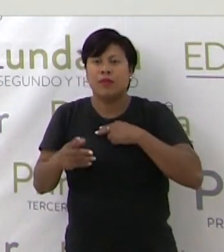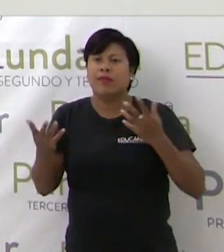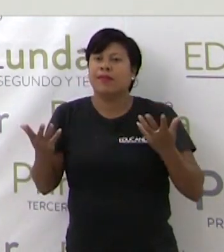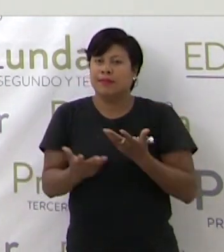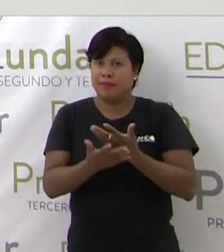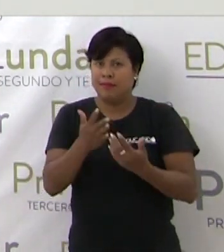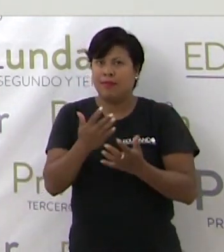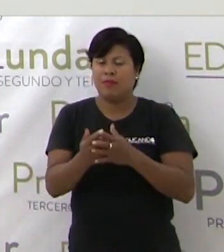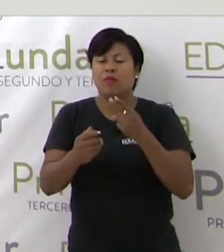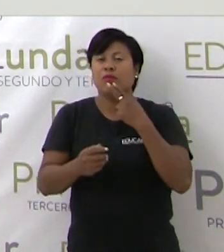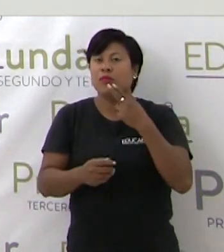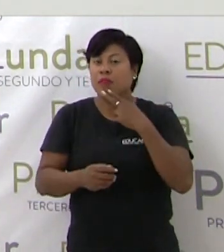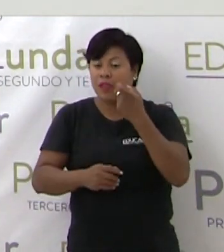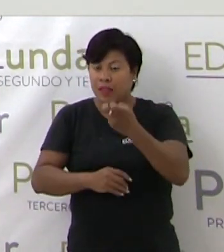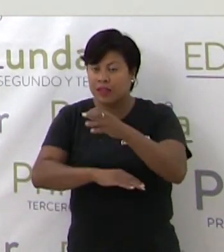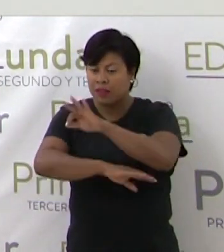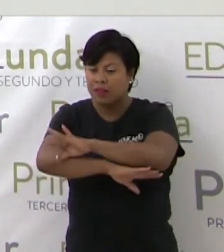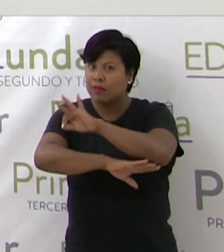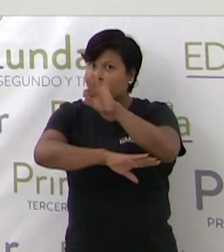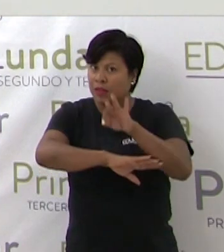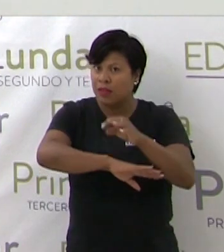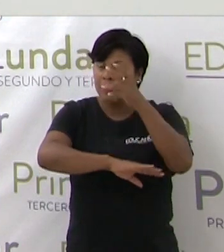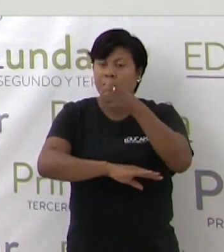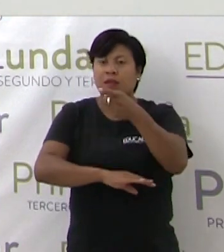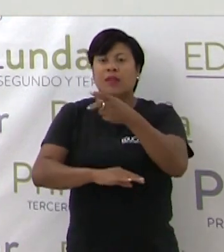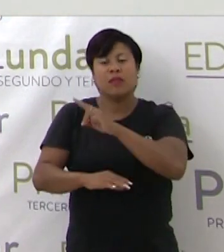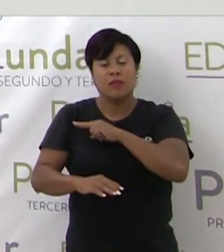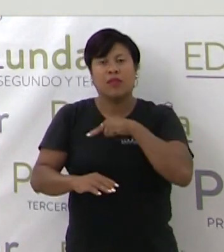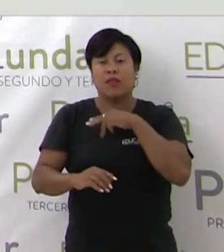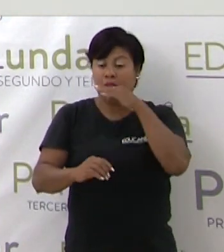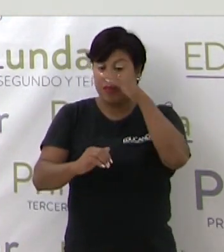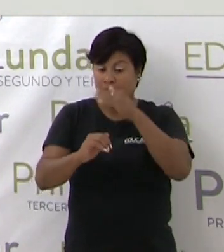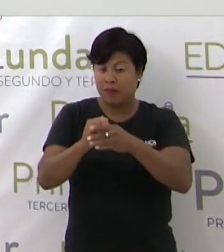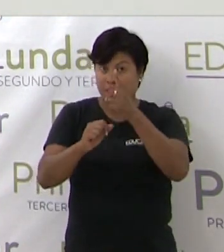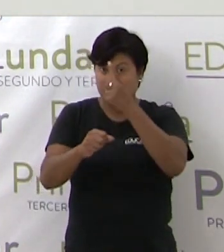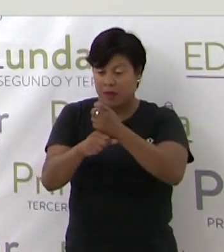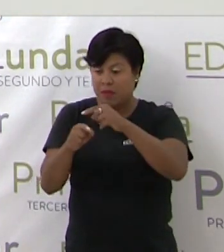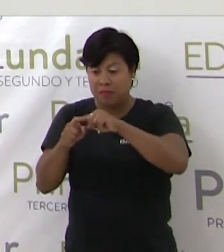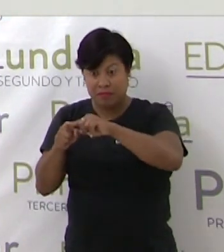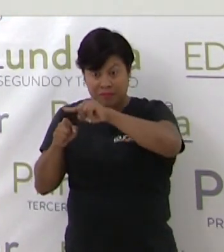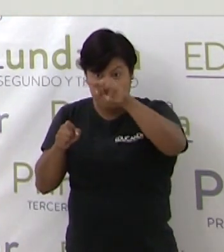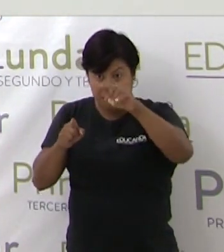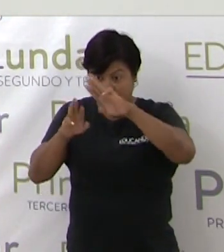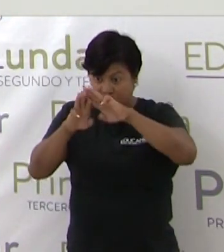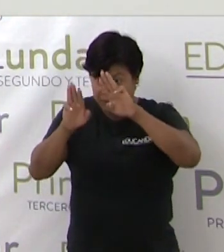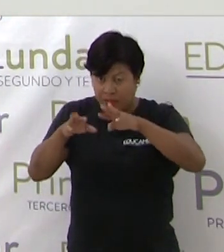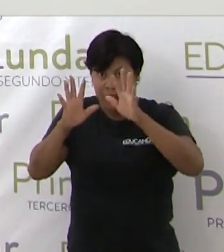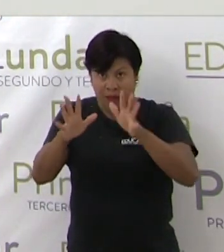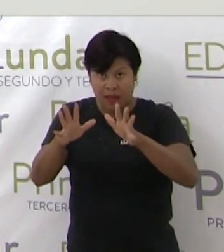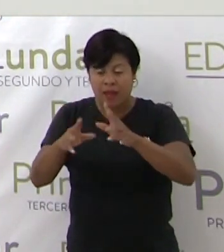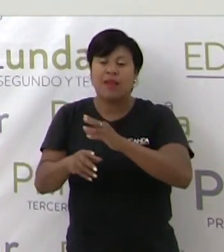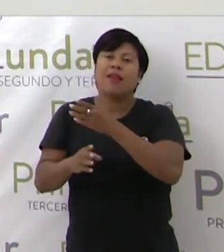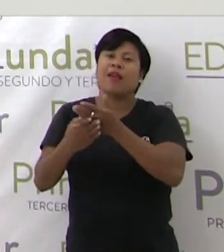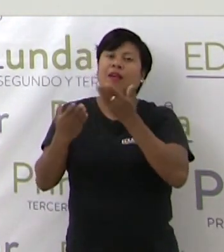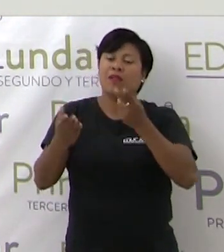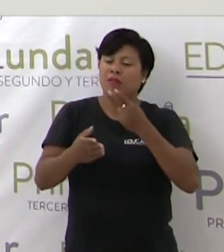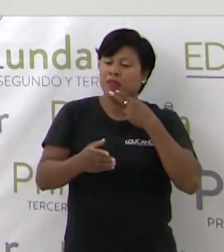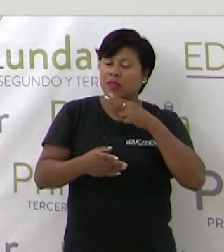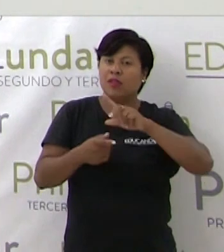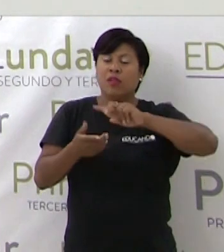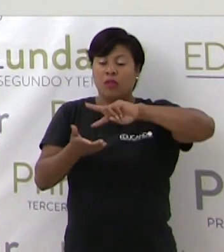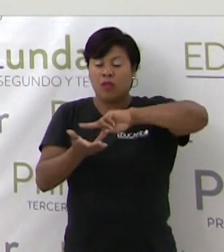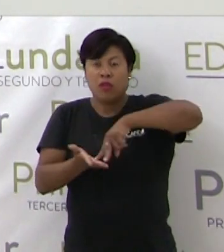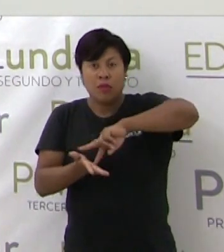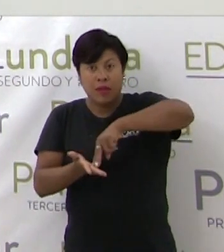trazando utilizando nuestro transportador. Y una vez que ya tengamos el primer ángulo, utilizando el compás, ya podemos